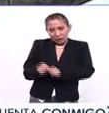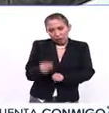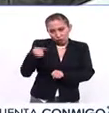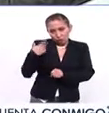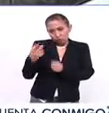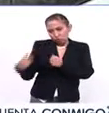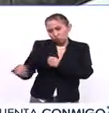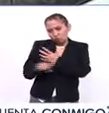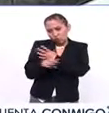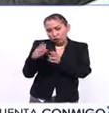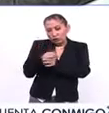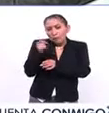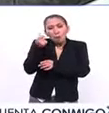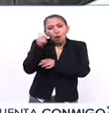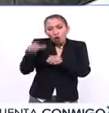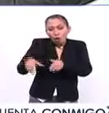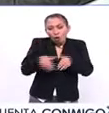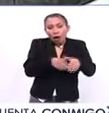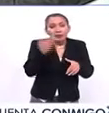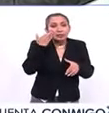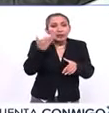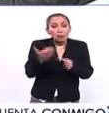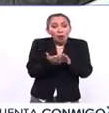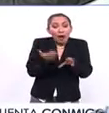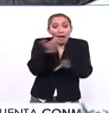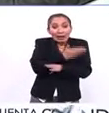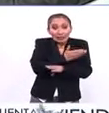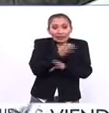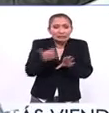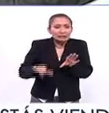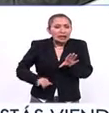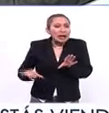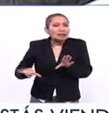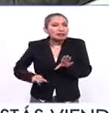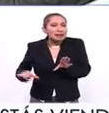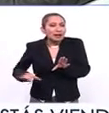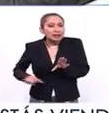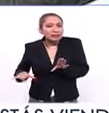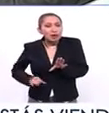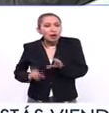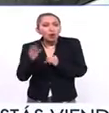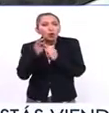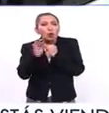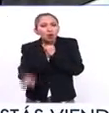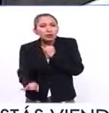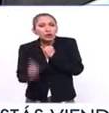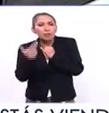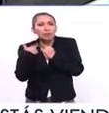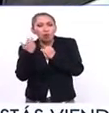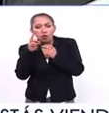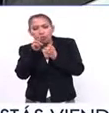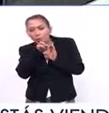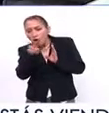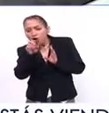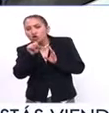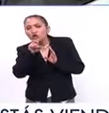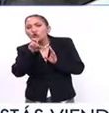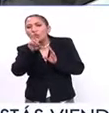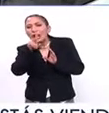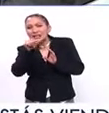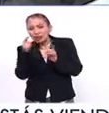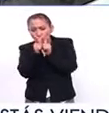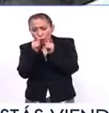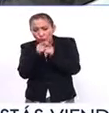trajo consigo y que pertenece al periodo anterior. Lo interesante es que el último reducto de los surrealistas, cuando